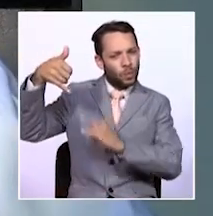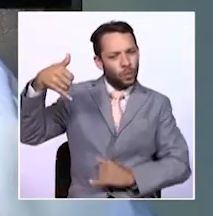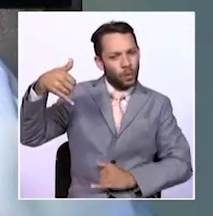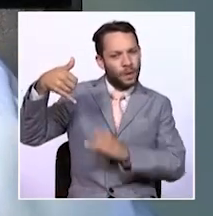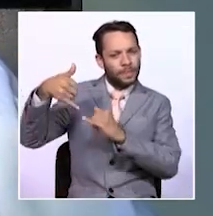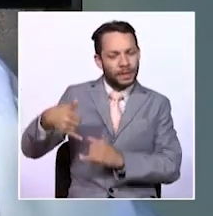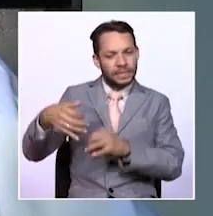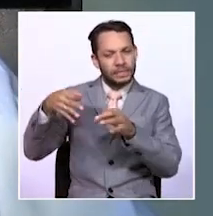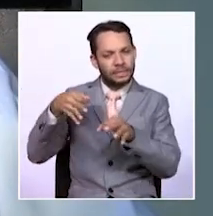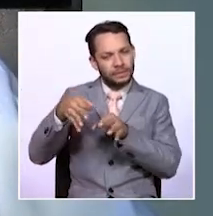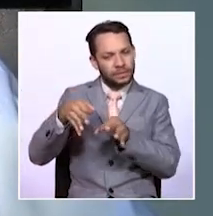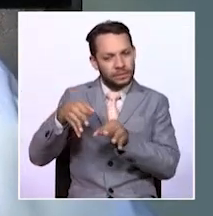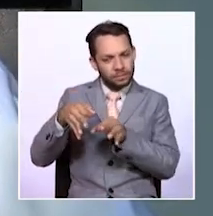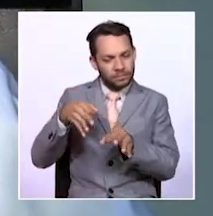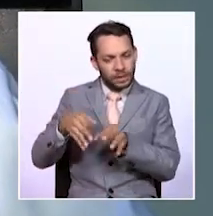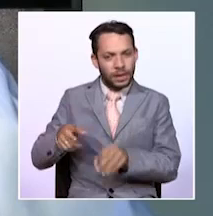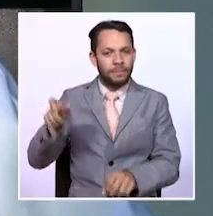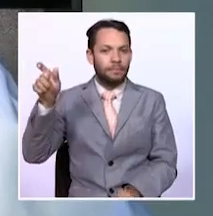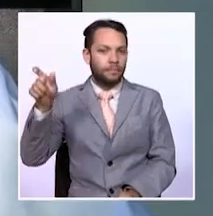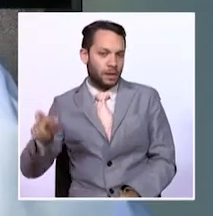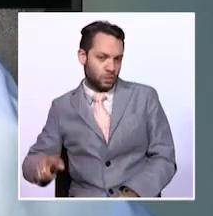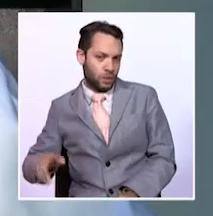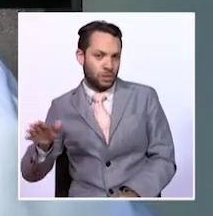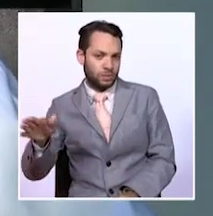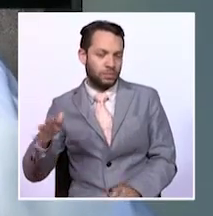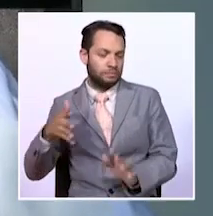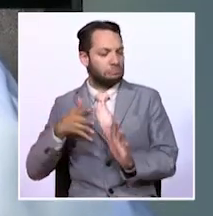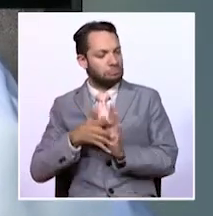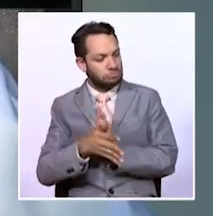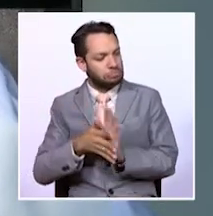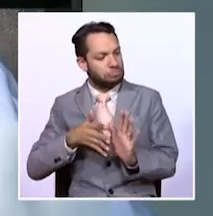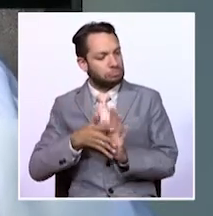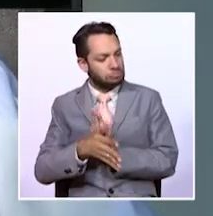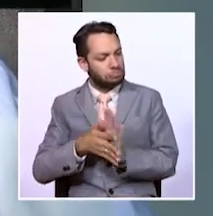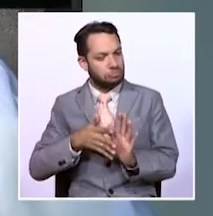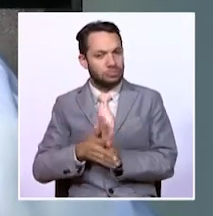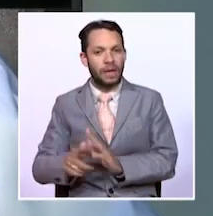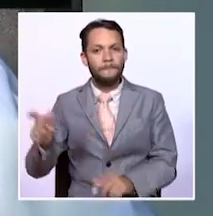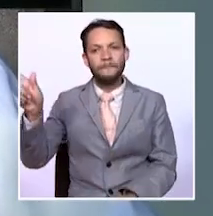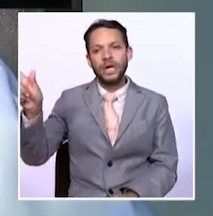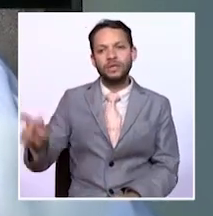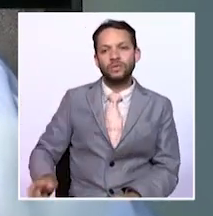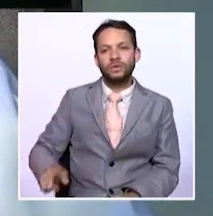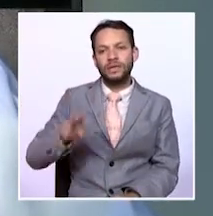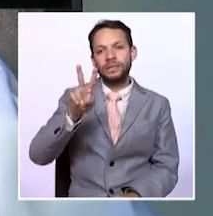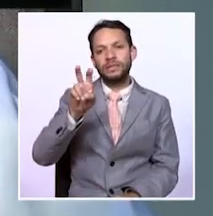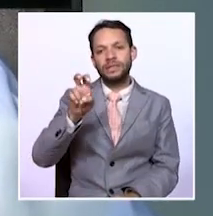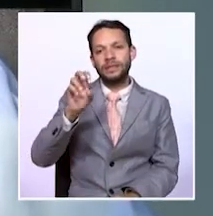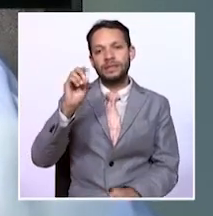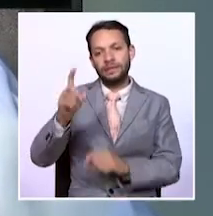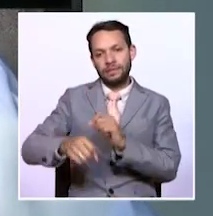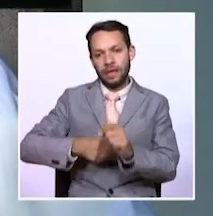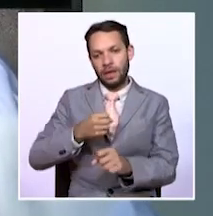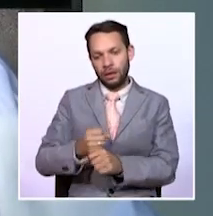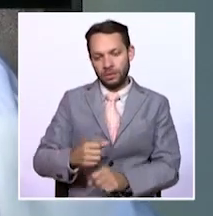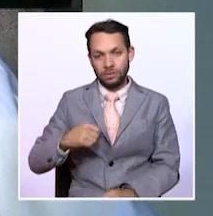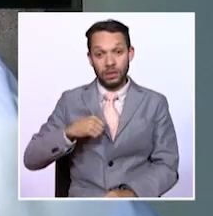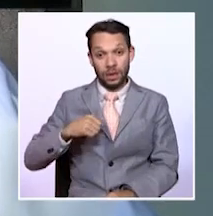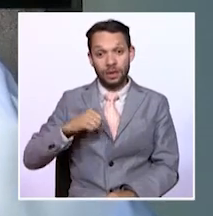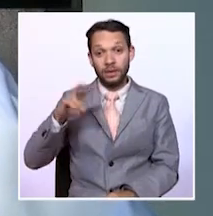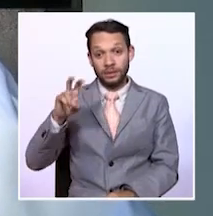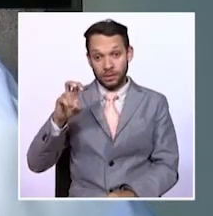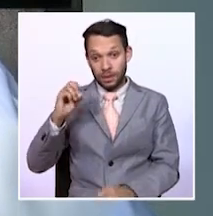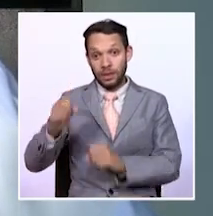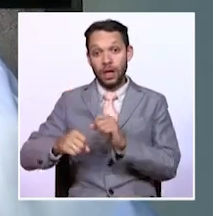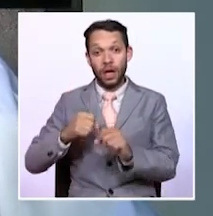ella. Me llama mucho la atención que es una paciente de 70 años y es una paciente que ha tenido una